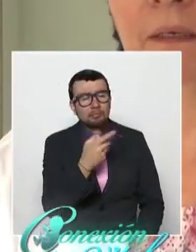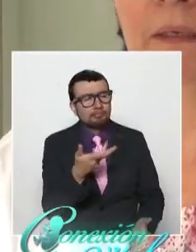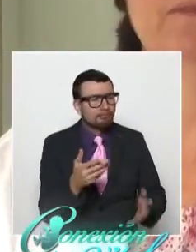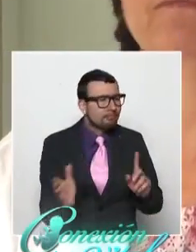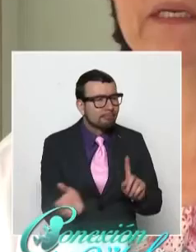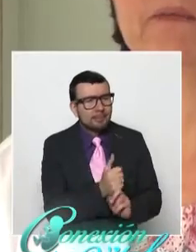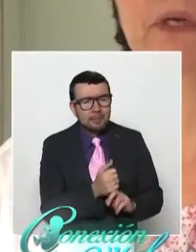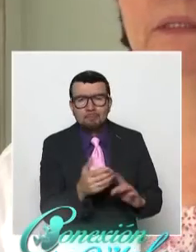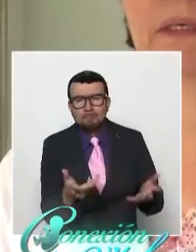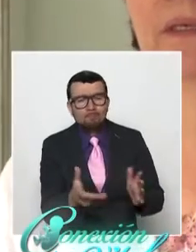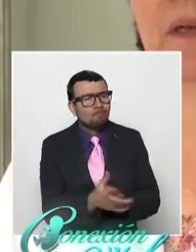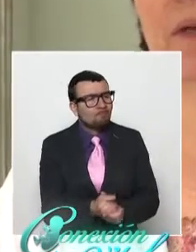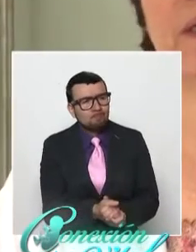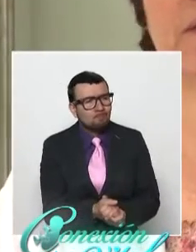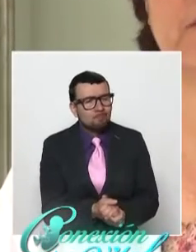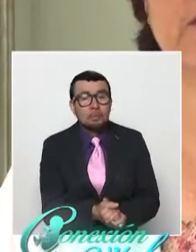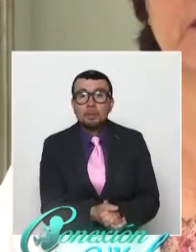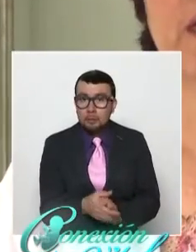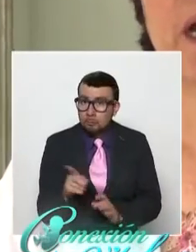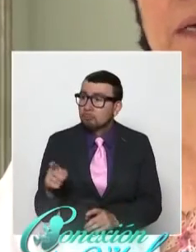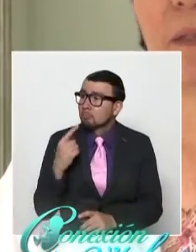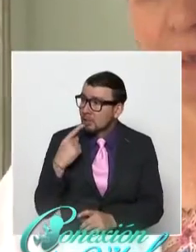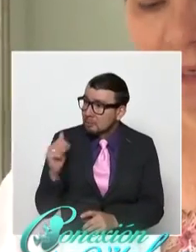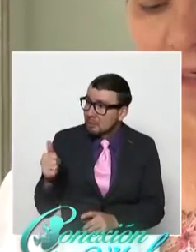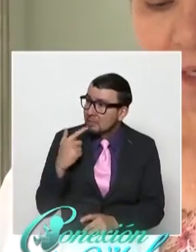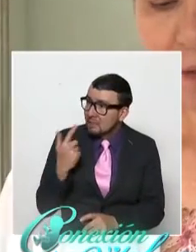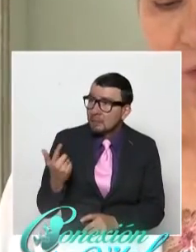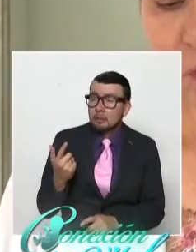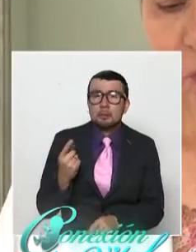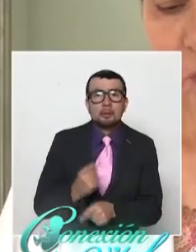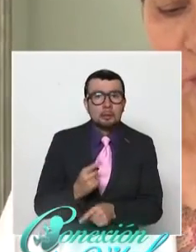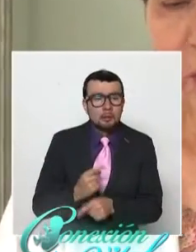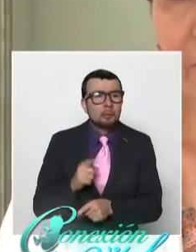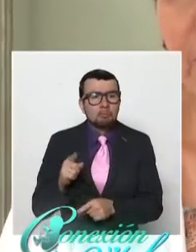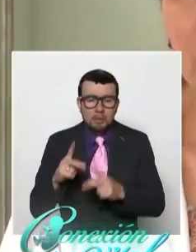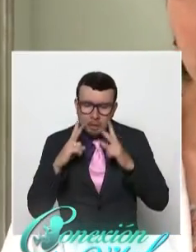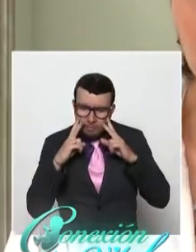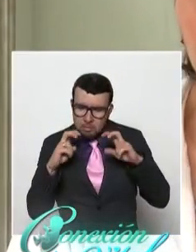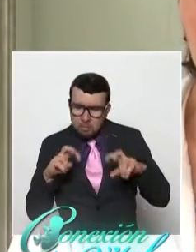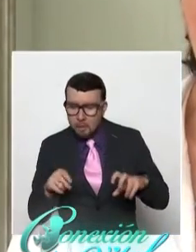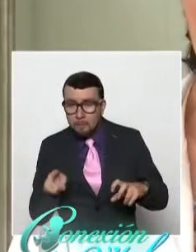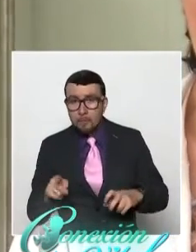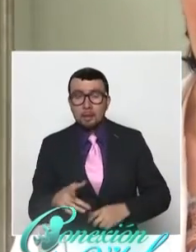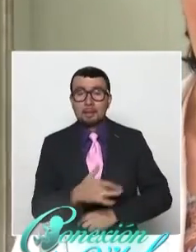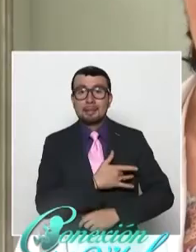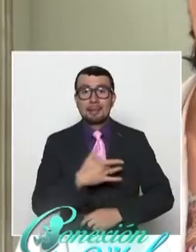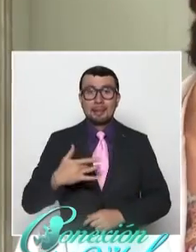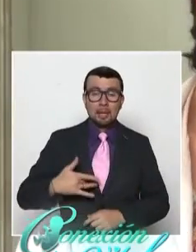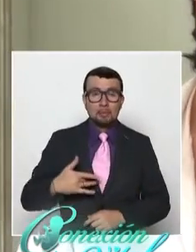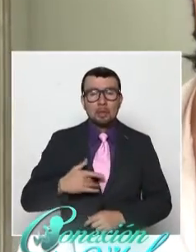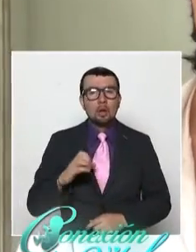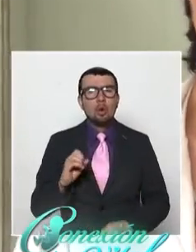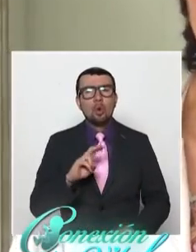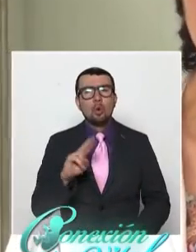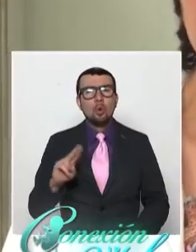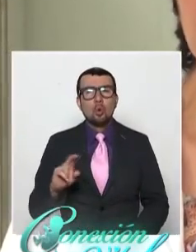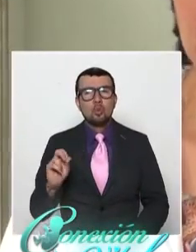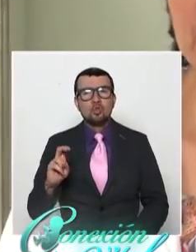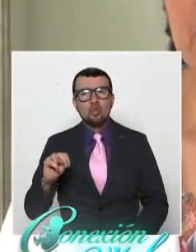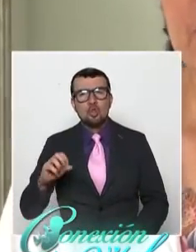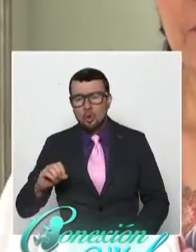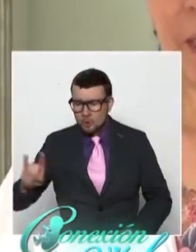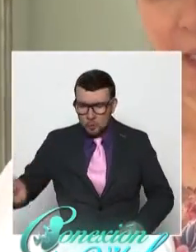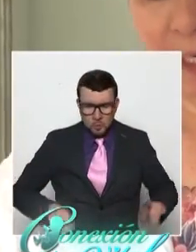mirar y me parece muy acertada lo que él dice, hacerle su terapia con ozono, con una dosis